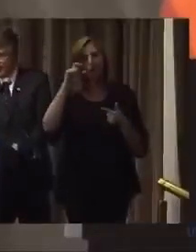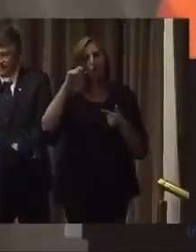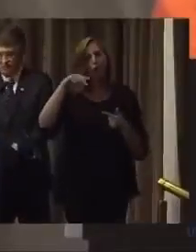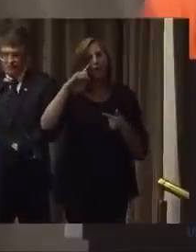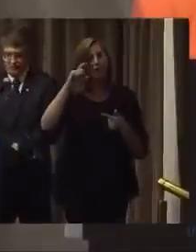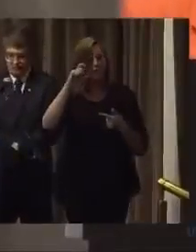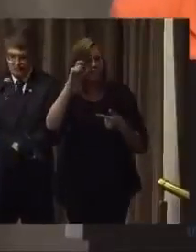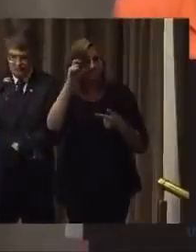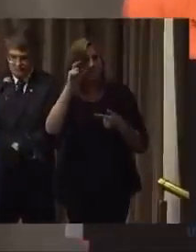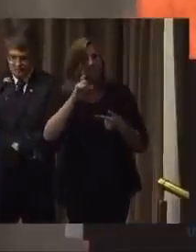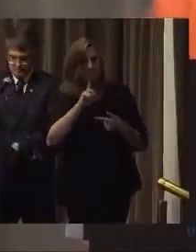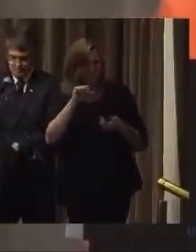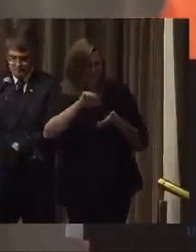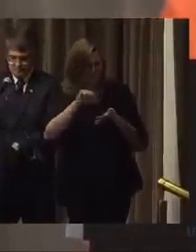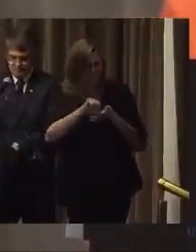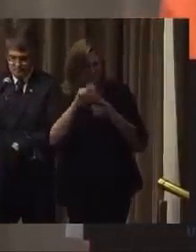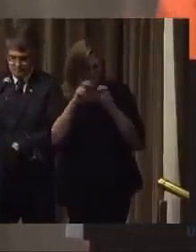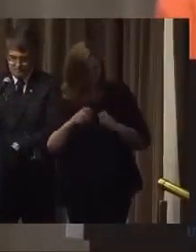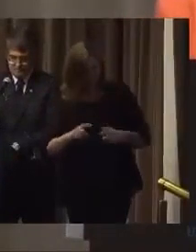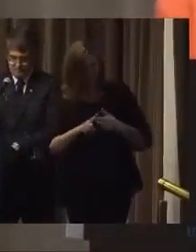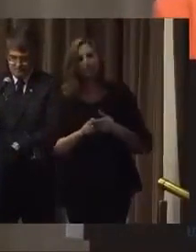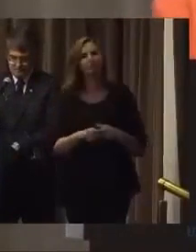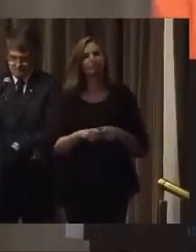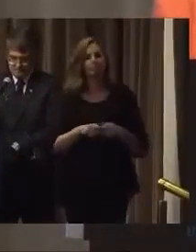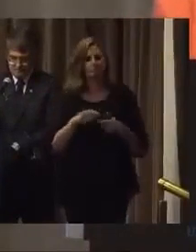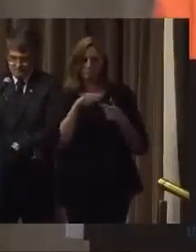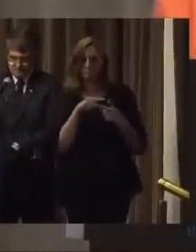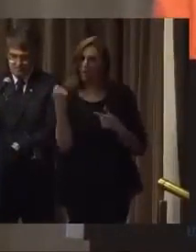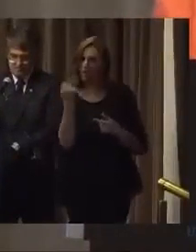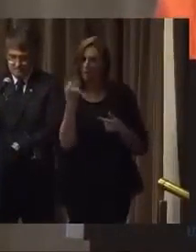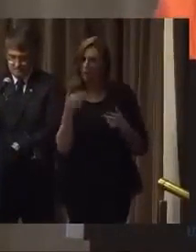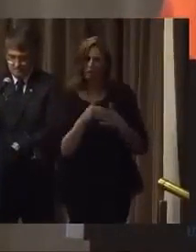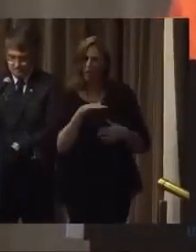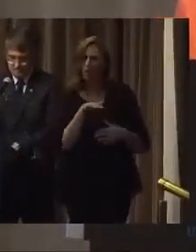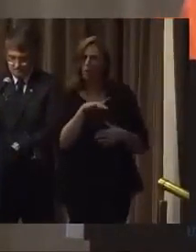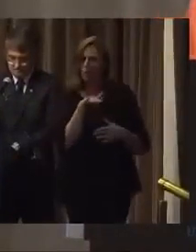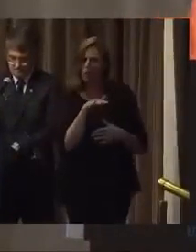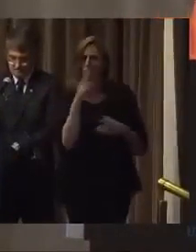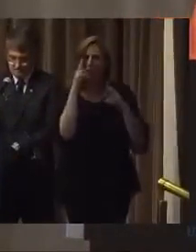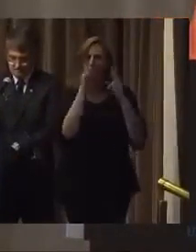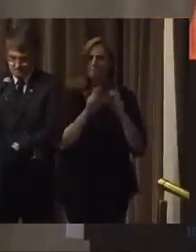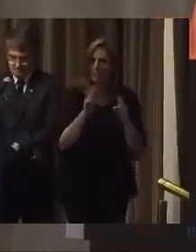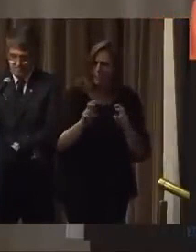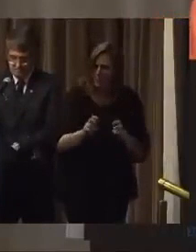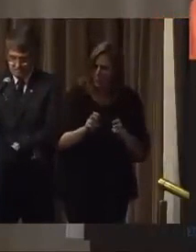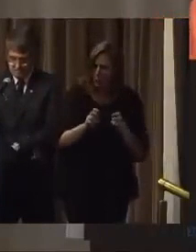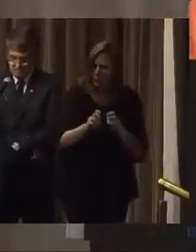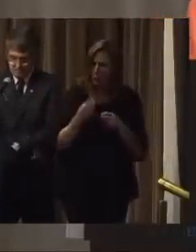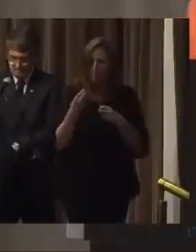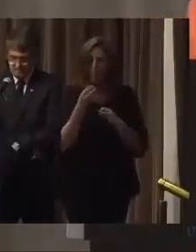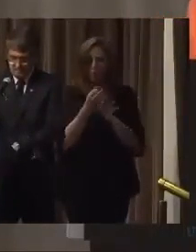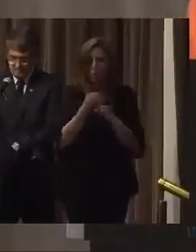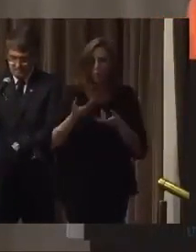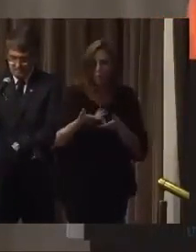tiene Bahía Blanca. Primero, quiero reafirmar la importancia de la inversión, tanto en la educación pública como en ciencia y